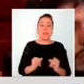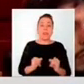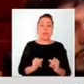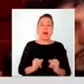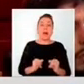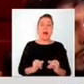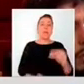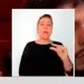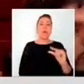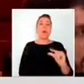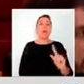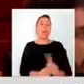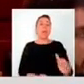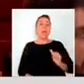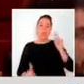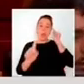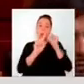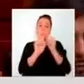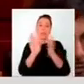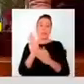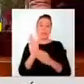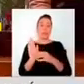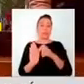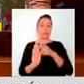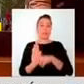al espíritu de este. He dicho, presidenta.